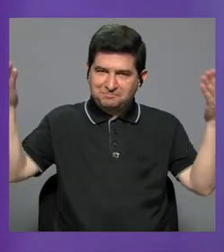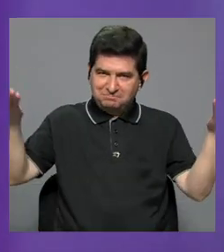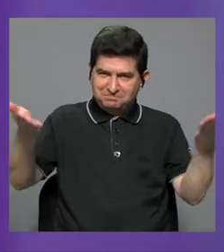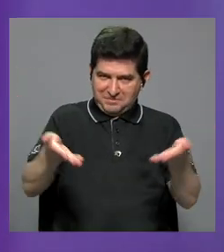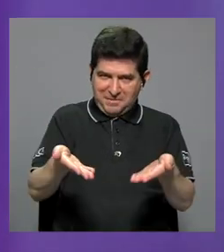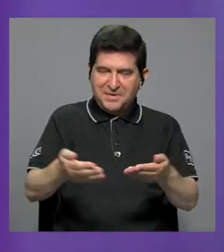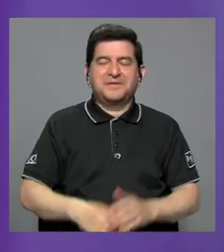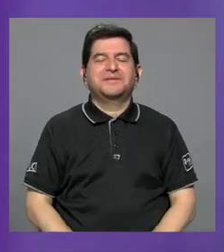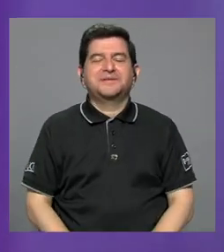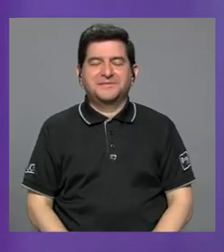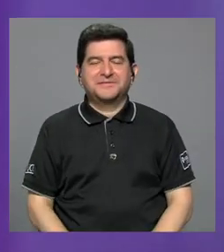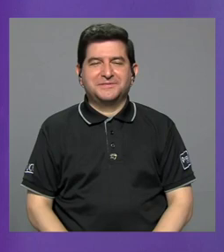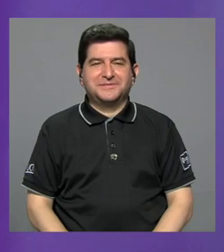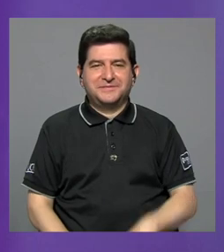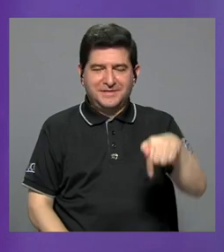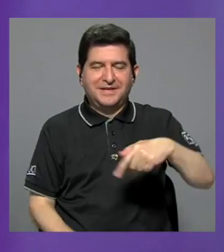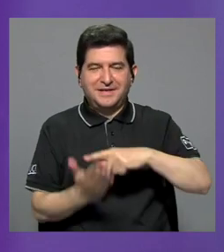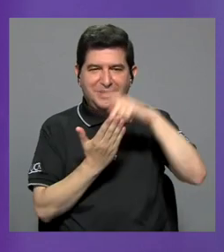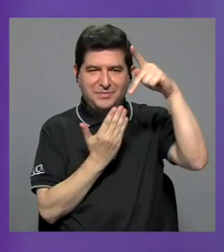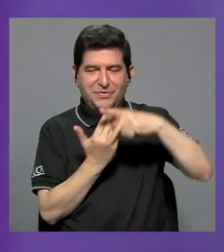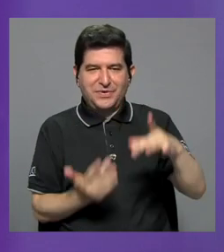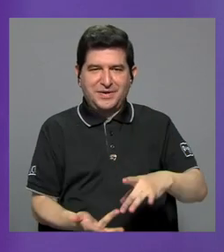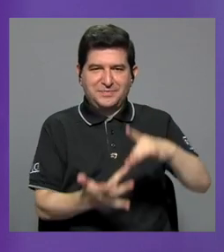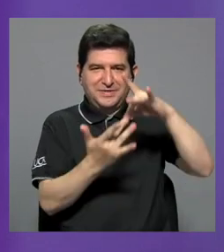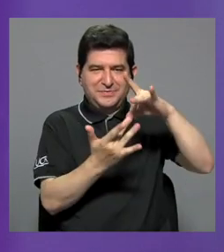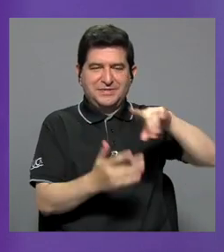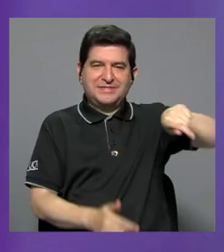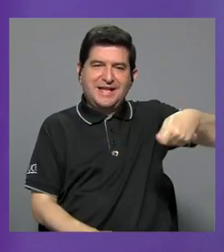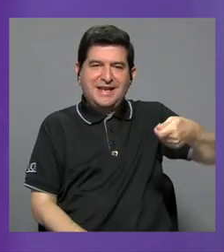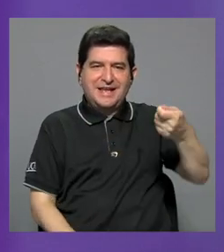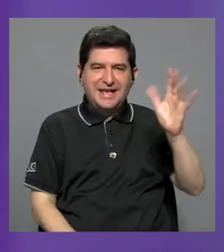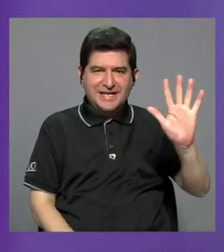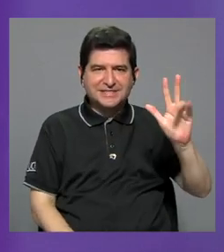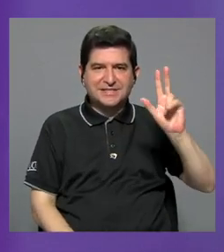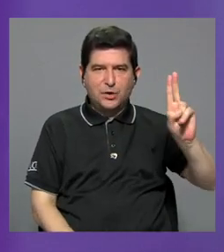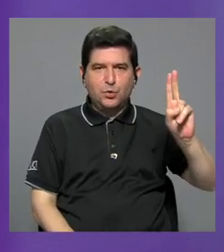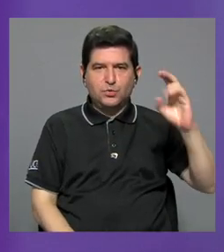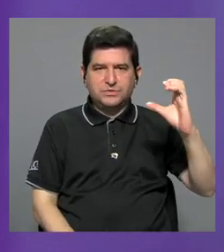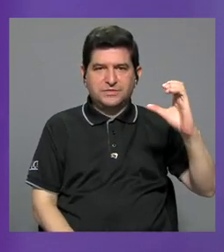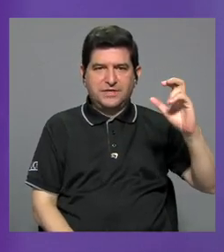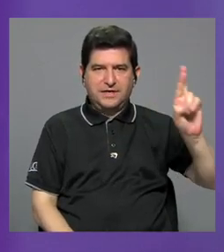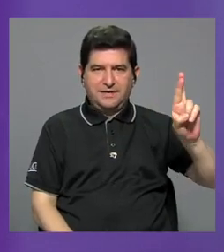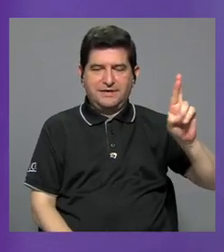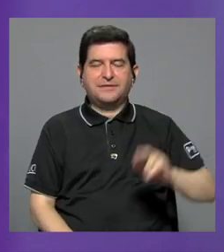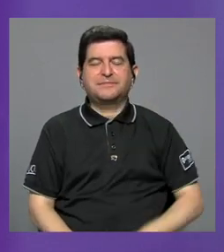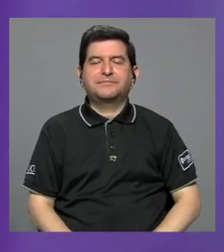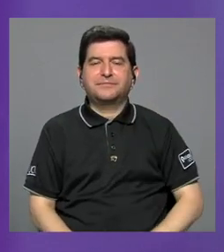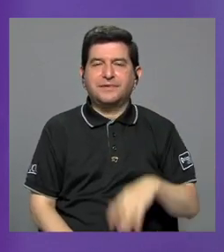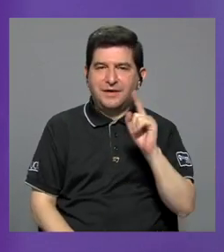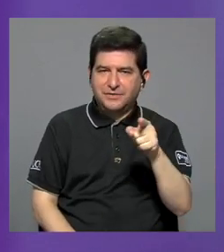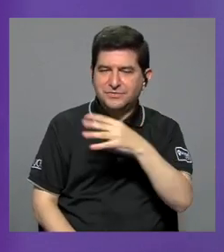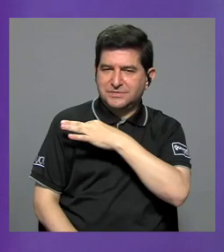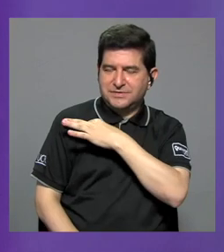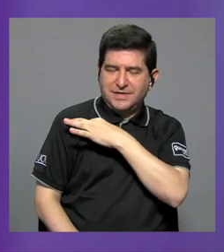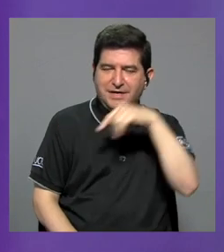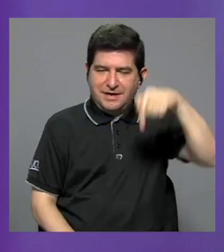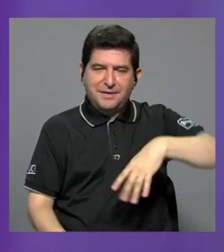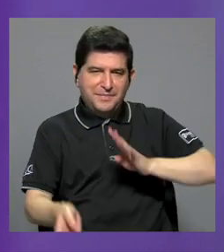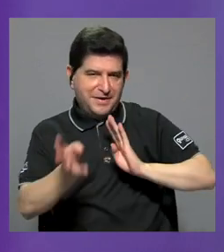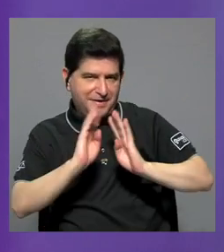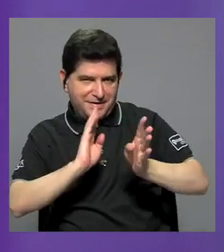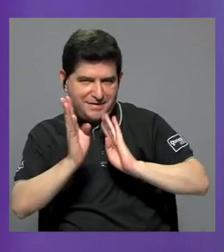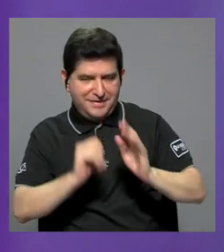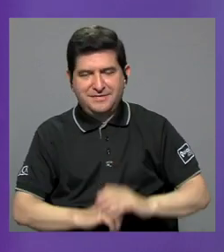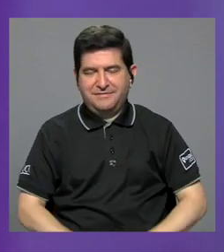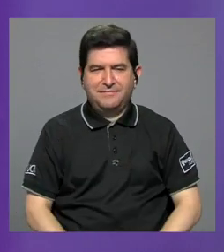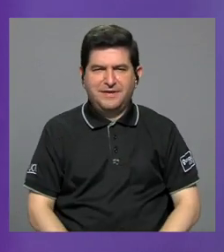Bienvenido y bienvenida a Especiales 15 UCR. Le invitamos a conversar